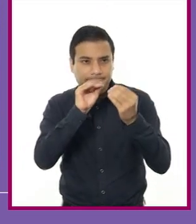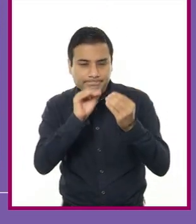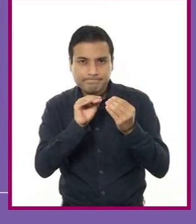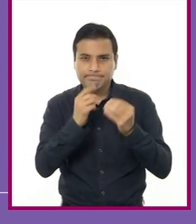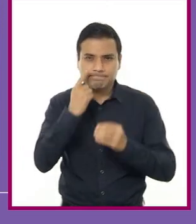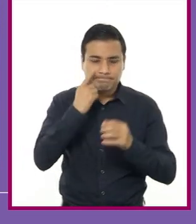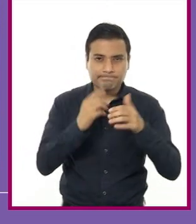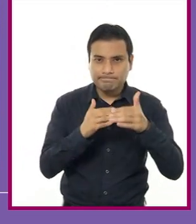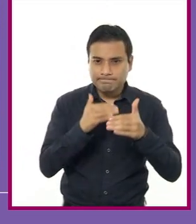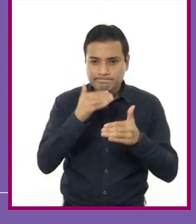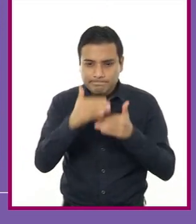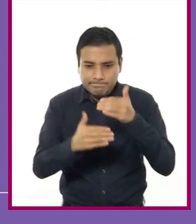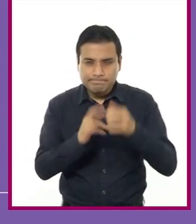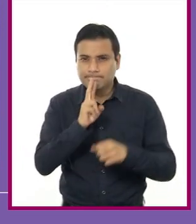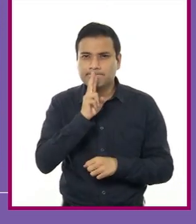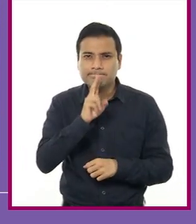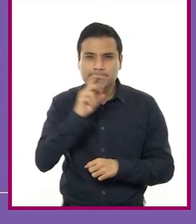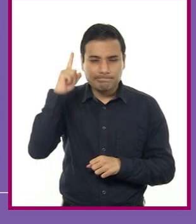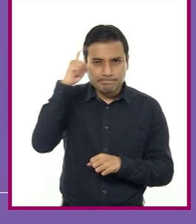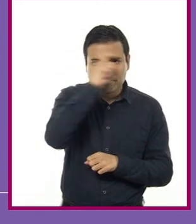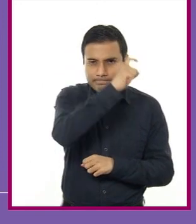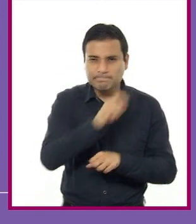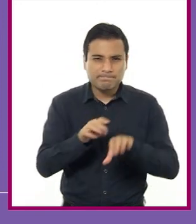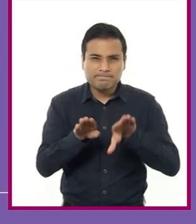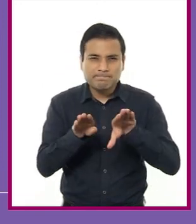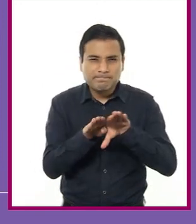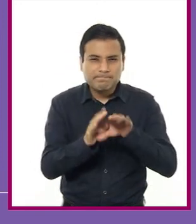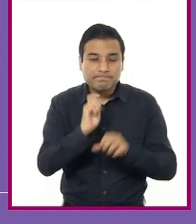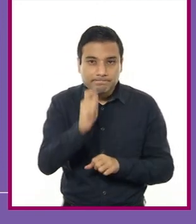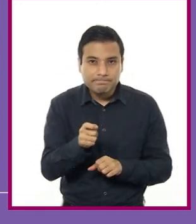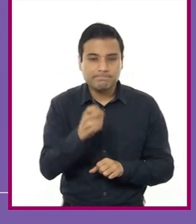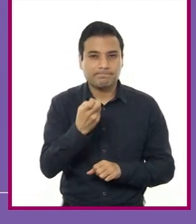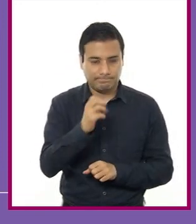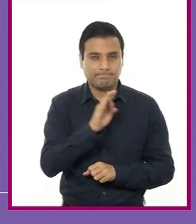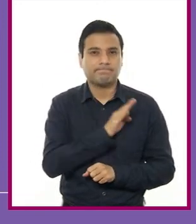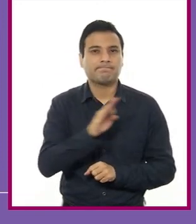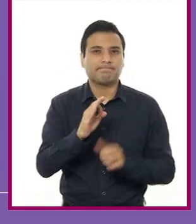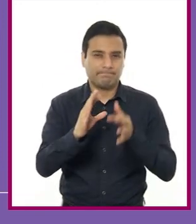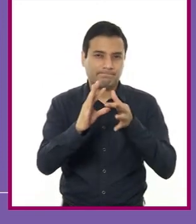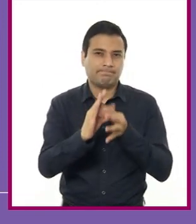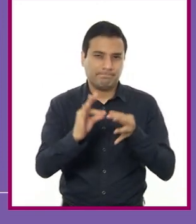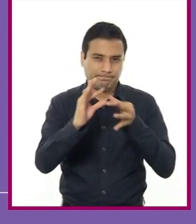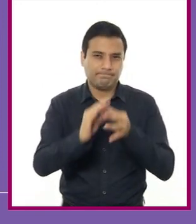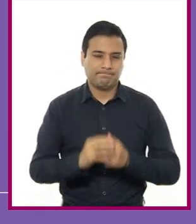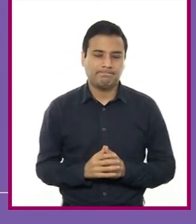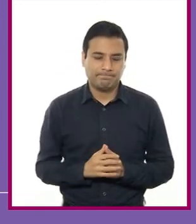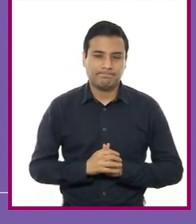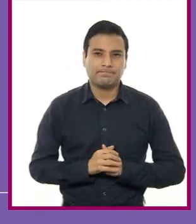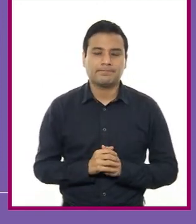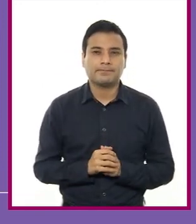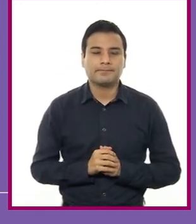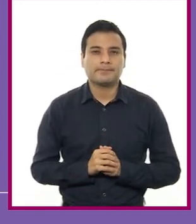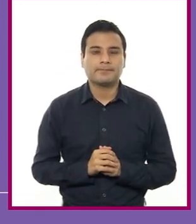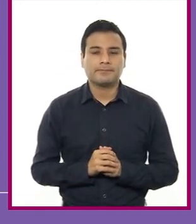los avances, dificultades y retos sobre las competencias y los compromisos de la